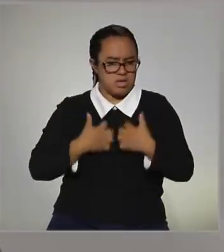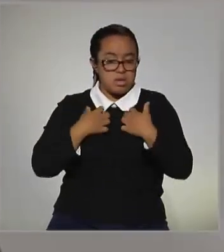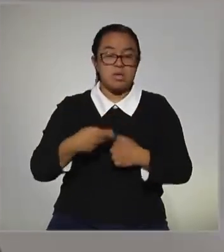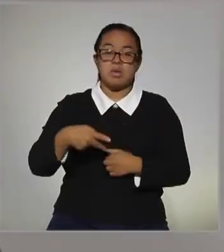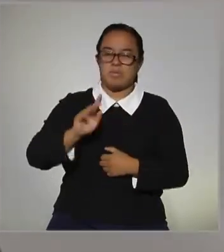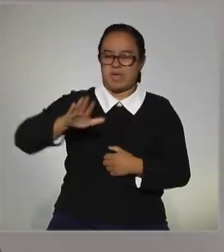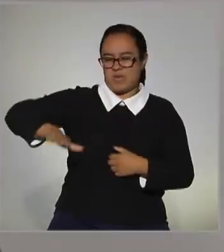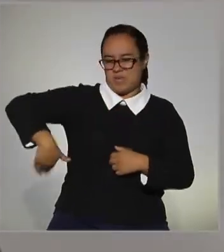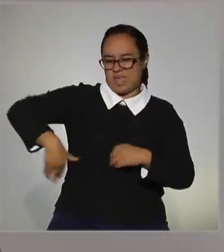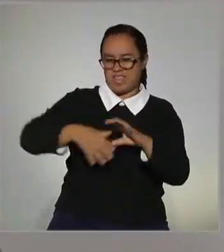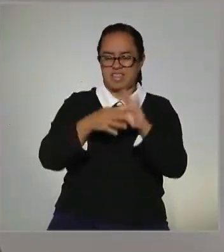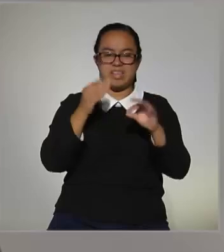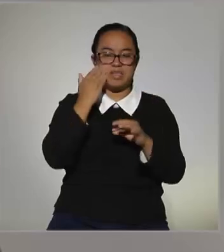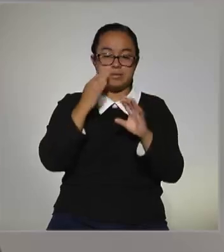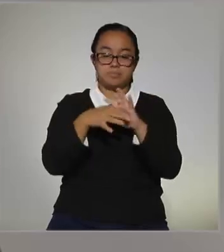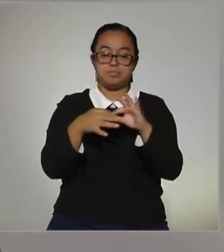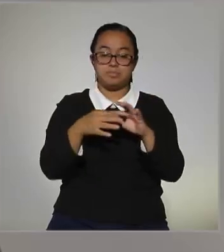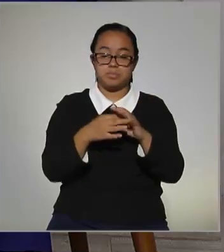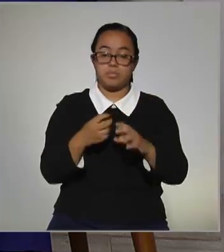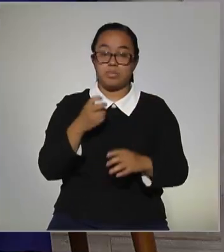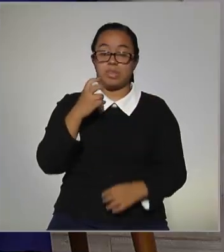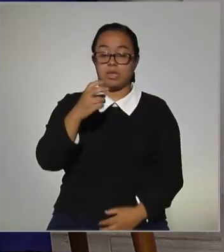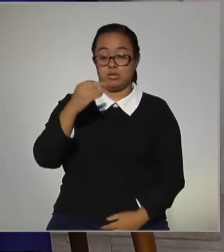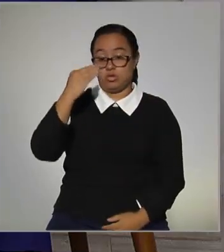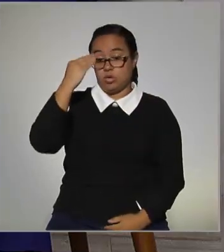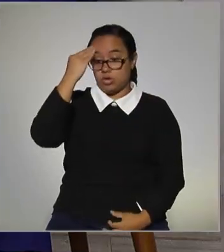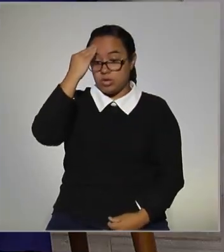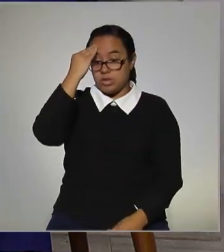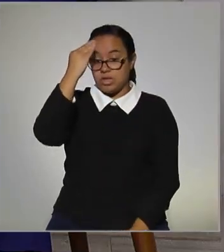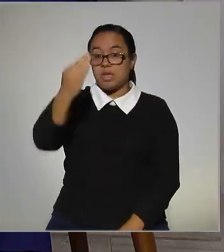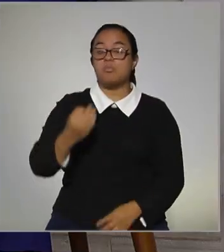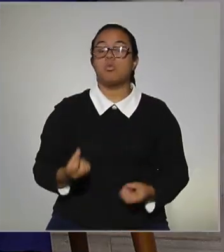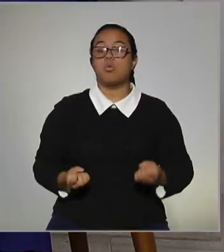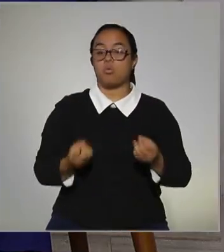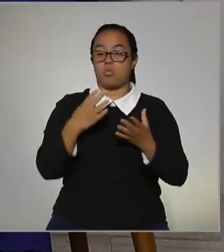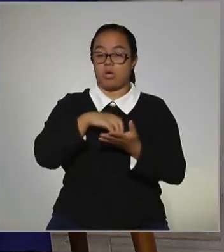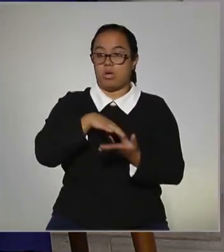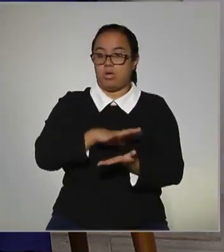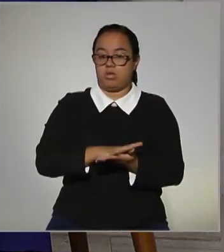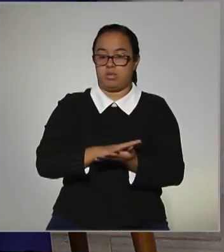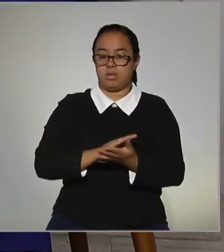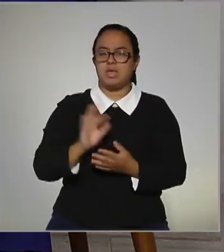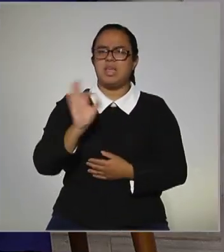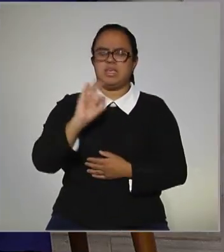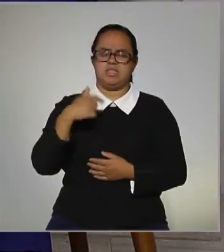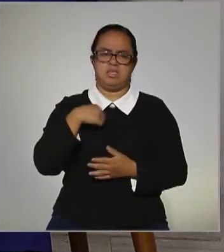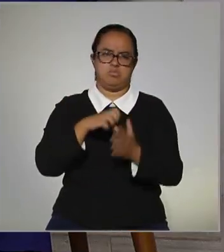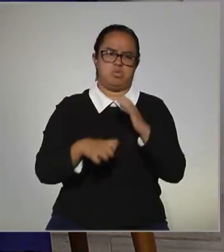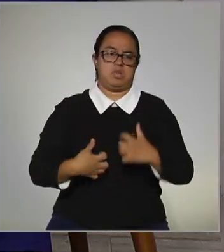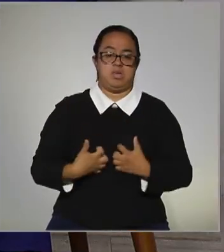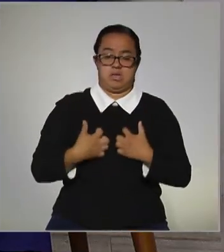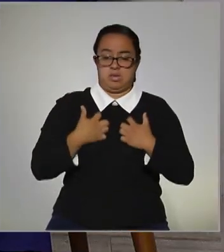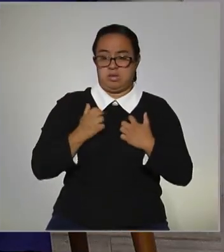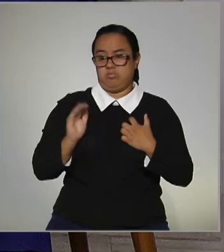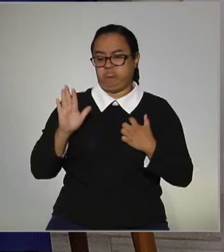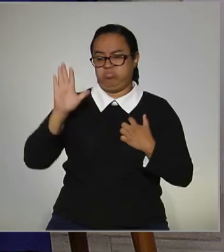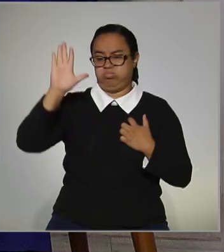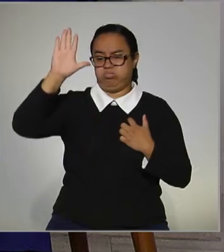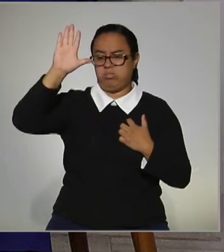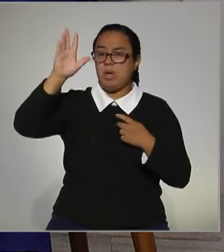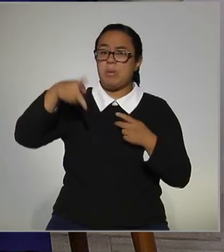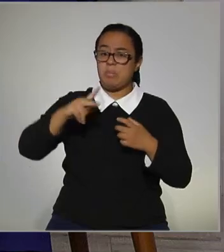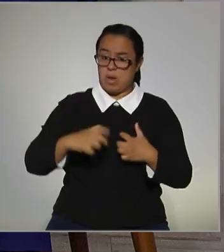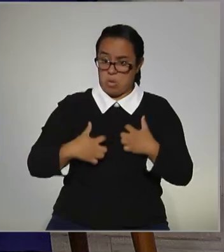lo que comentaba es, los afectos son tiempo, ¿no? Entonces, de alguna manera uno puede tener un pico de enojo, puede tener un enojo, pero ese enojo